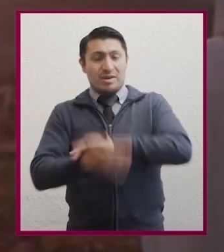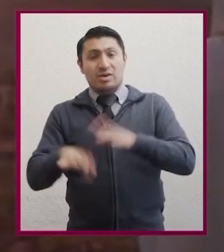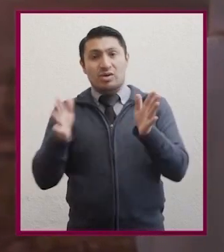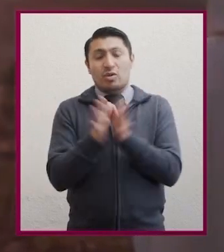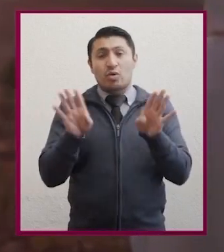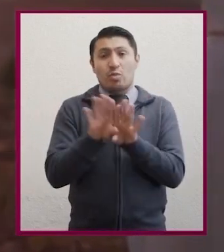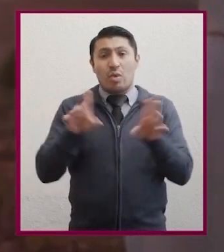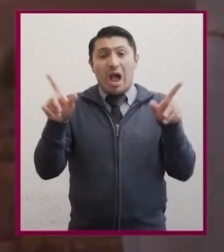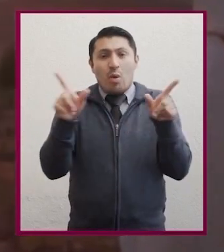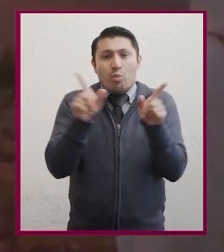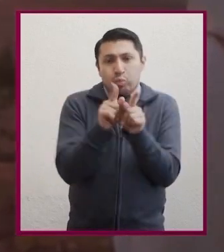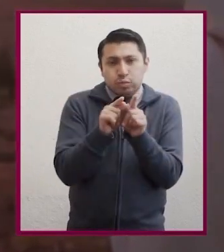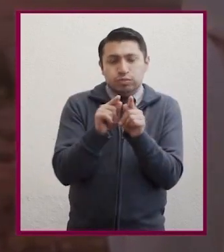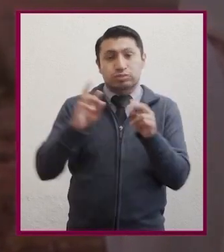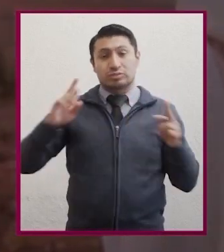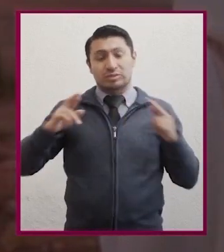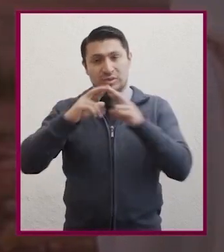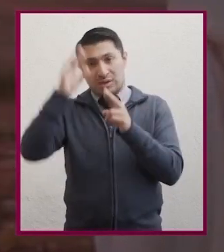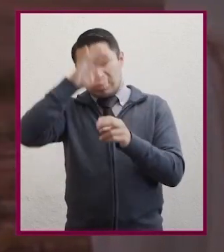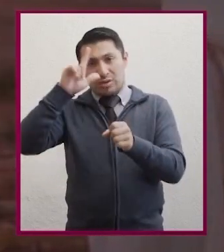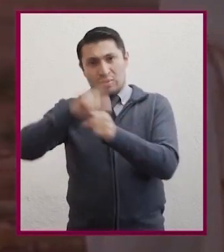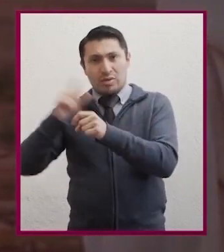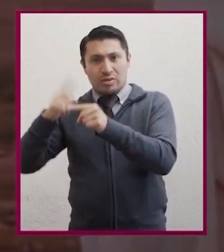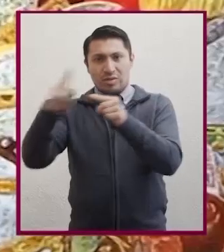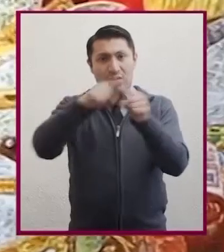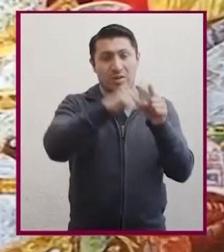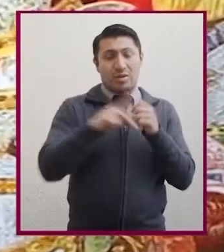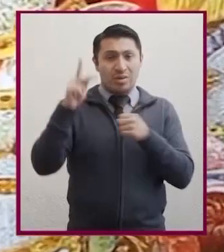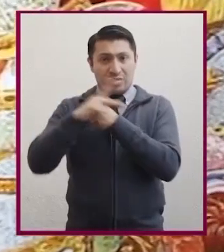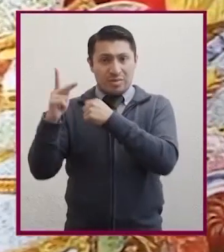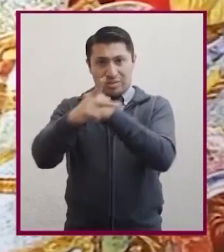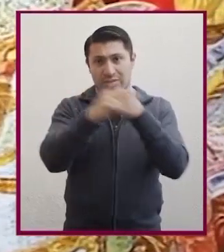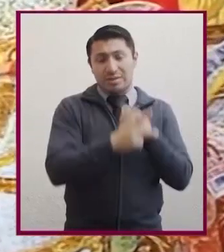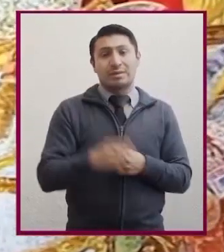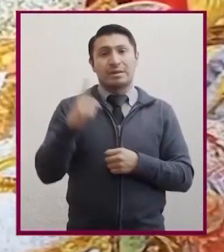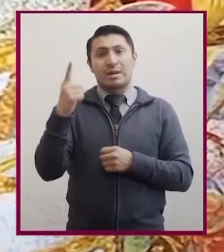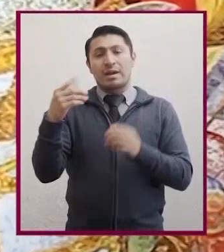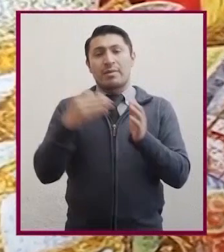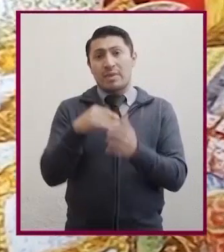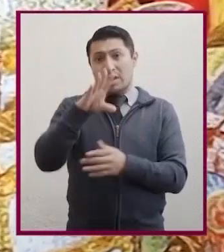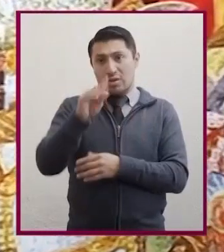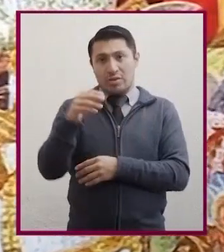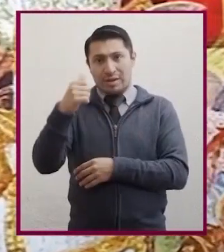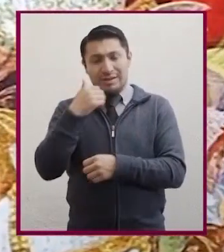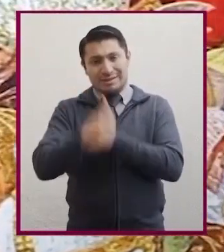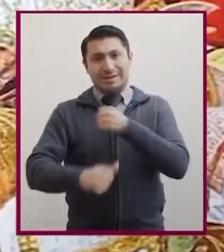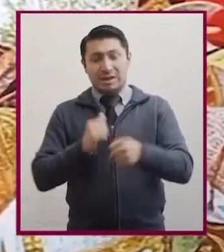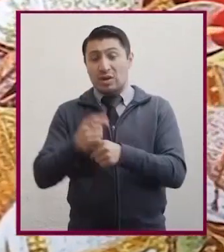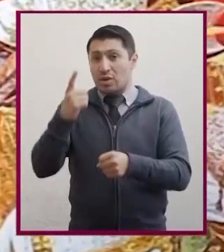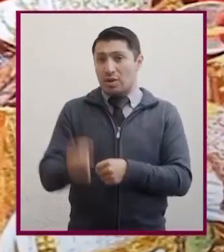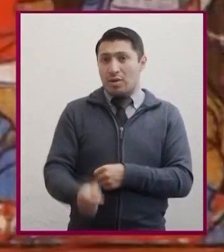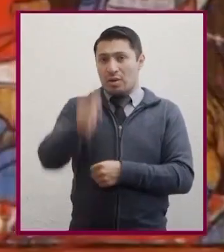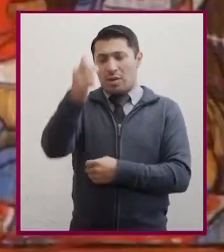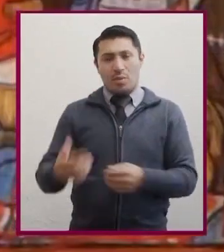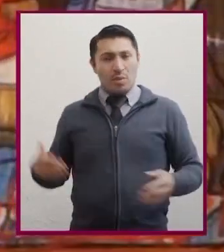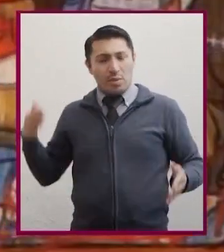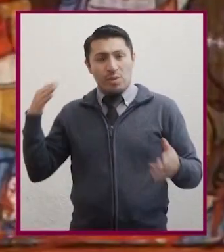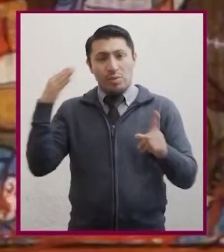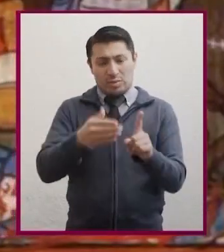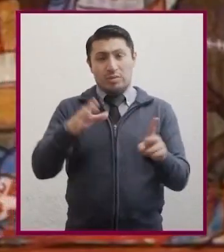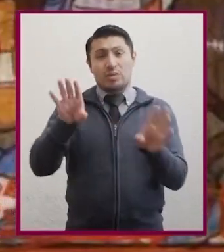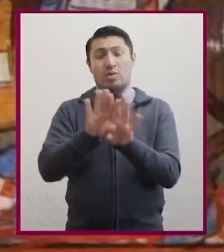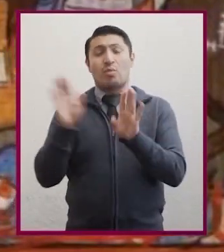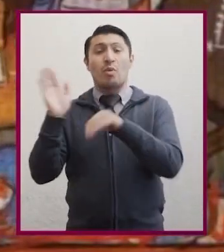minoría religiosa y cultural en varios países. En el año 1096 comenzó la Primera Cruzada, la campaña